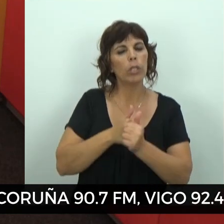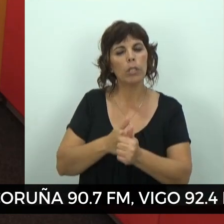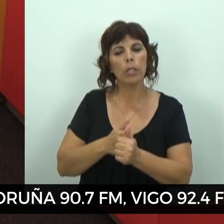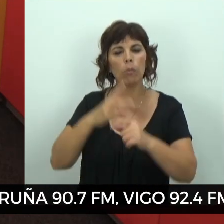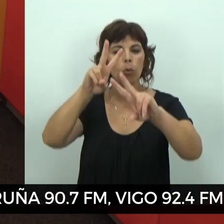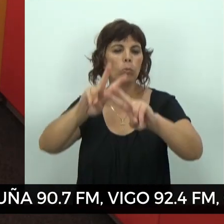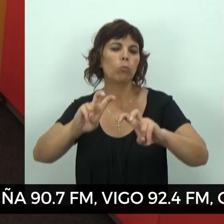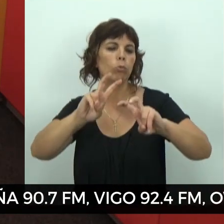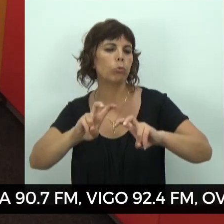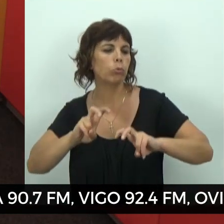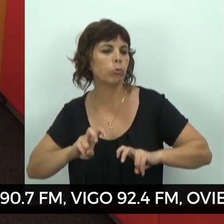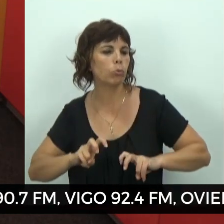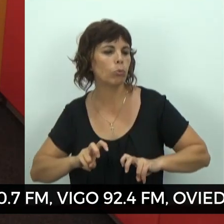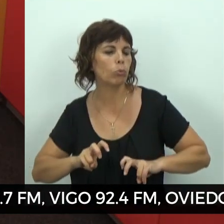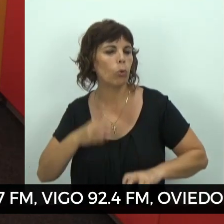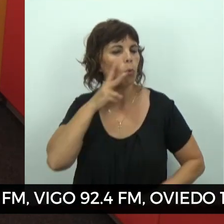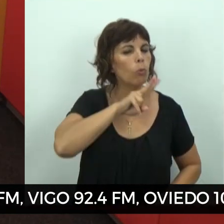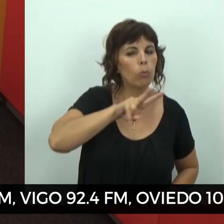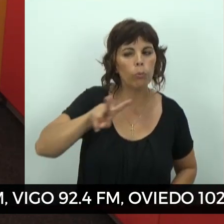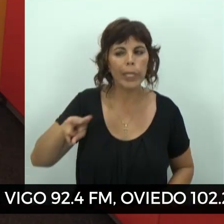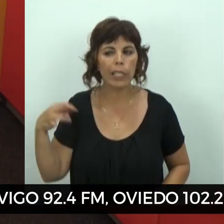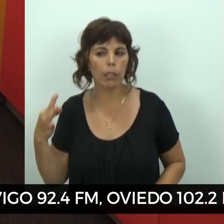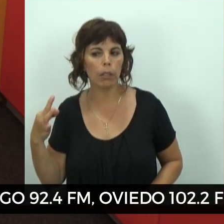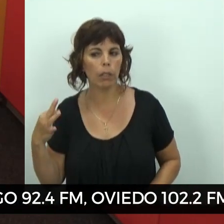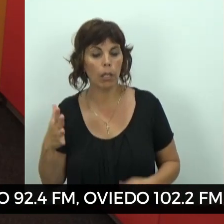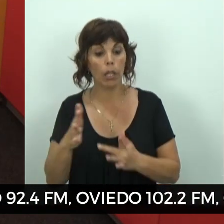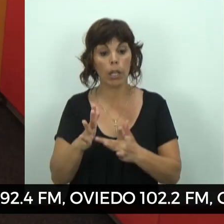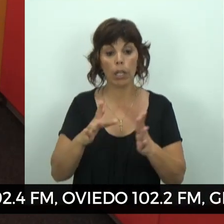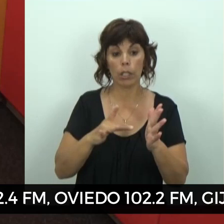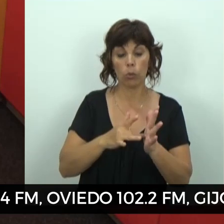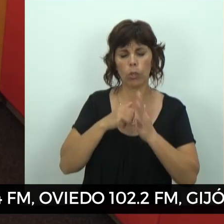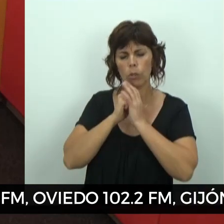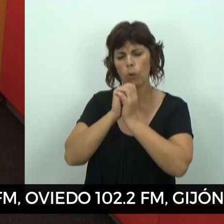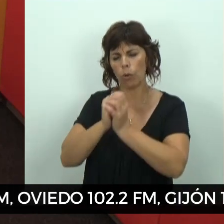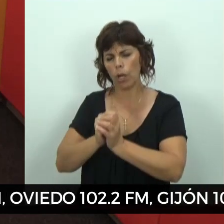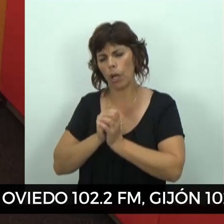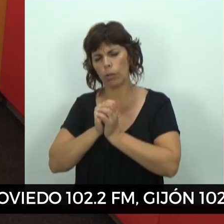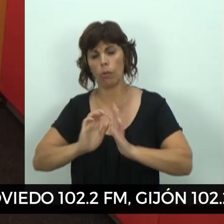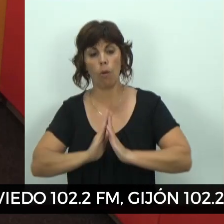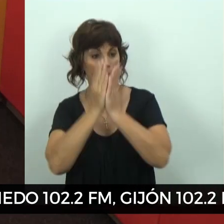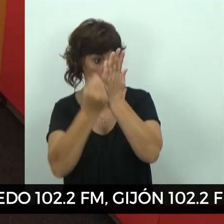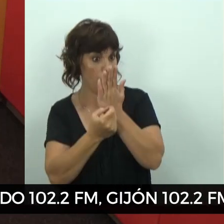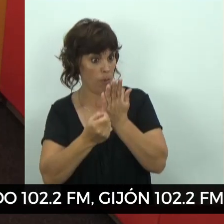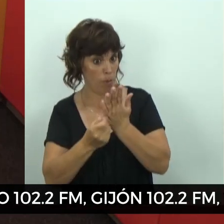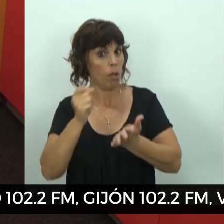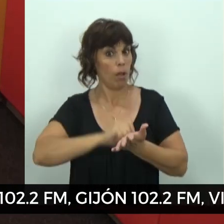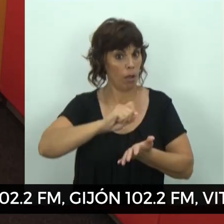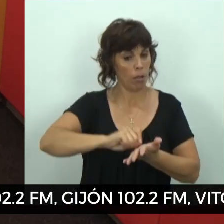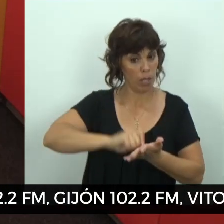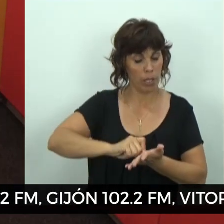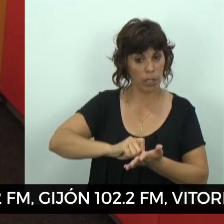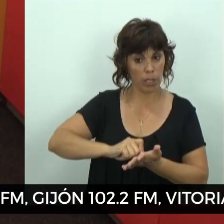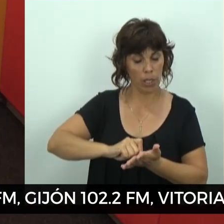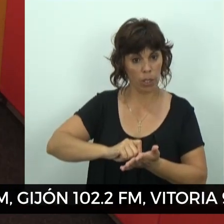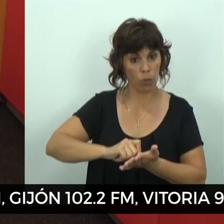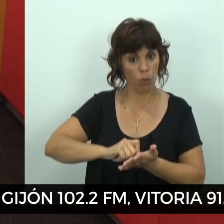leer en los cuatro evangelios, como Jesucristo estaba orando. Él oró toda